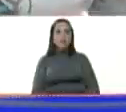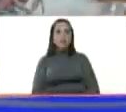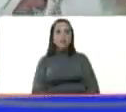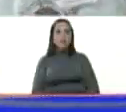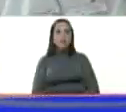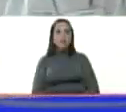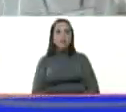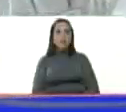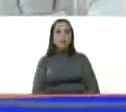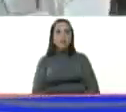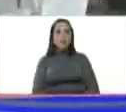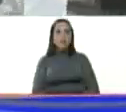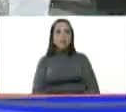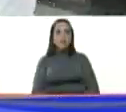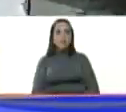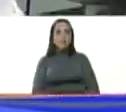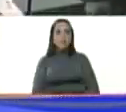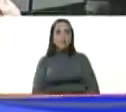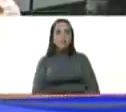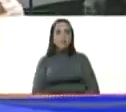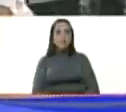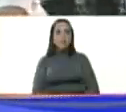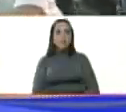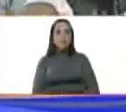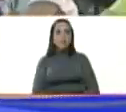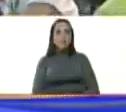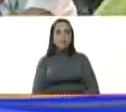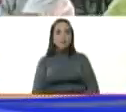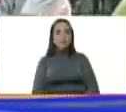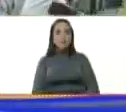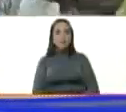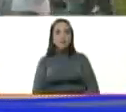mariposa. Mi tigra catira.